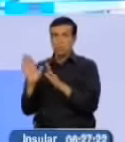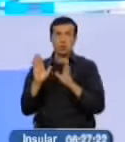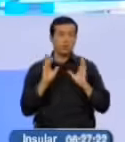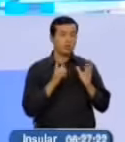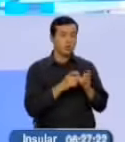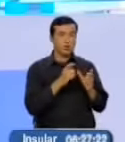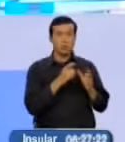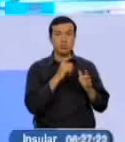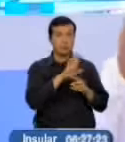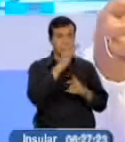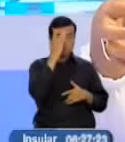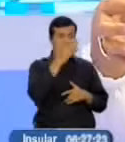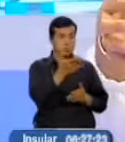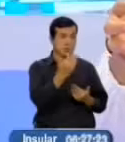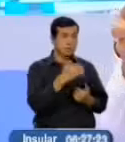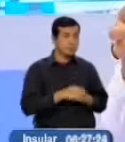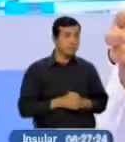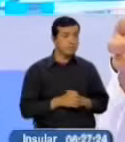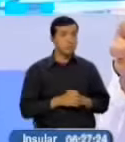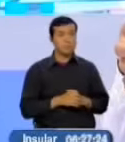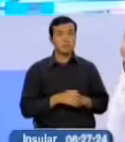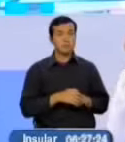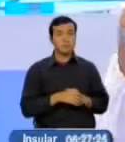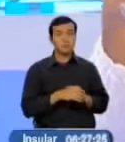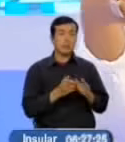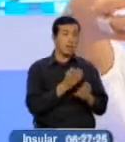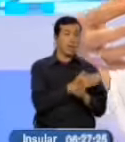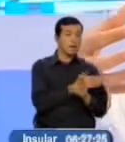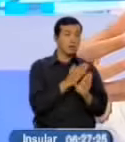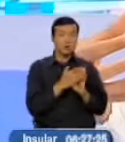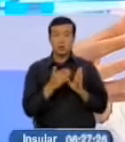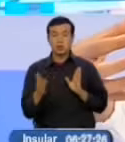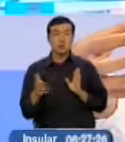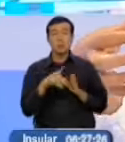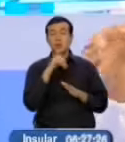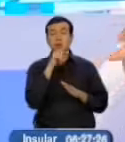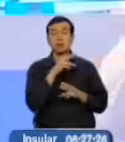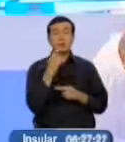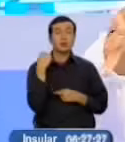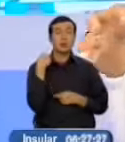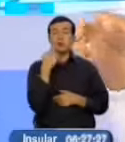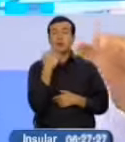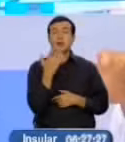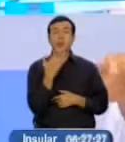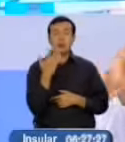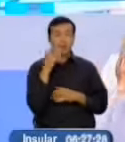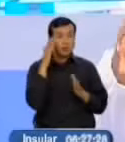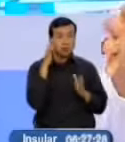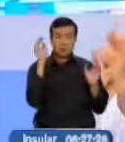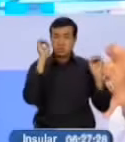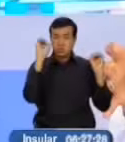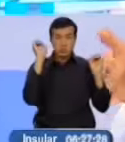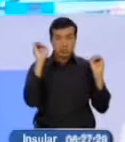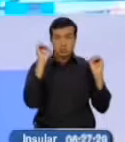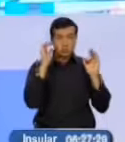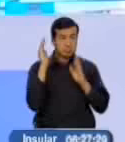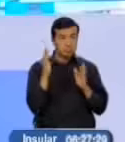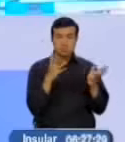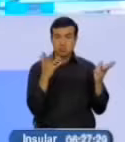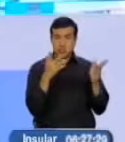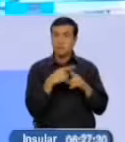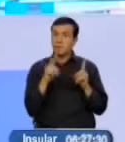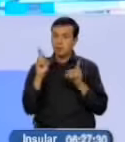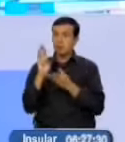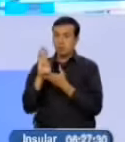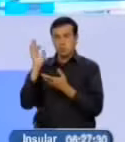le cogen cuando usted está enfermo y le dejan los dos, tanto la prevención como la atención terciaria, sin atención, sin cobertura, lo que no